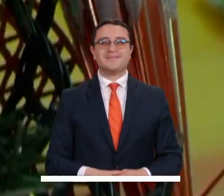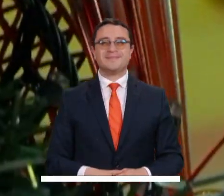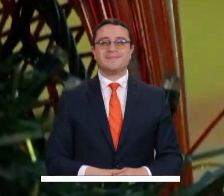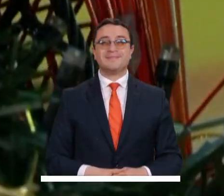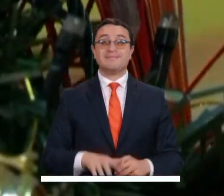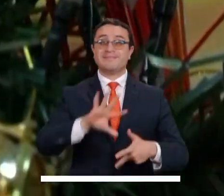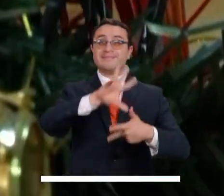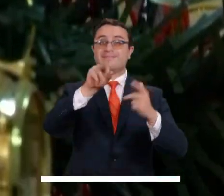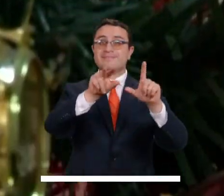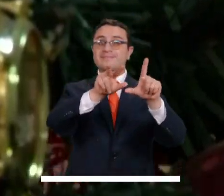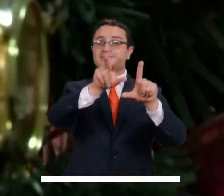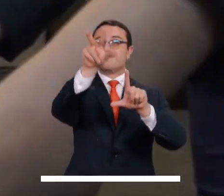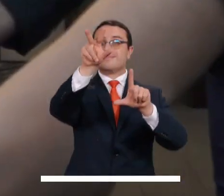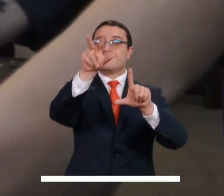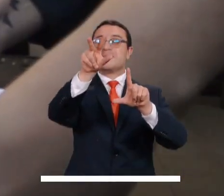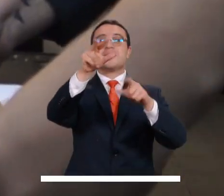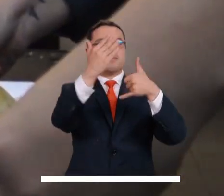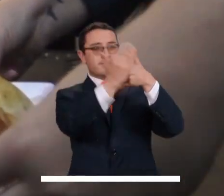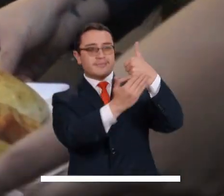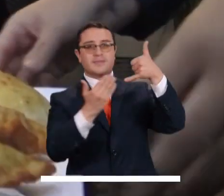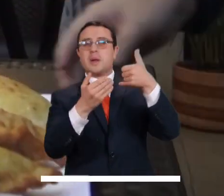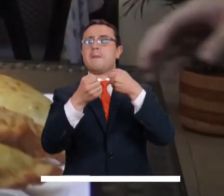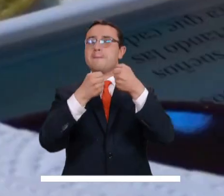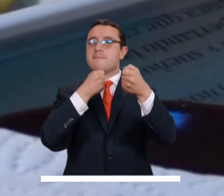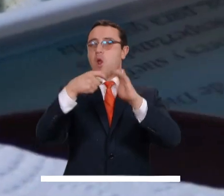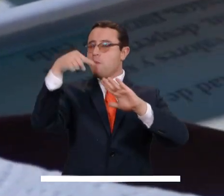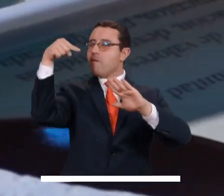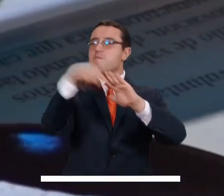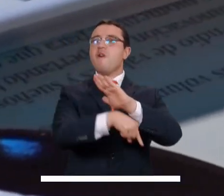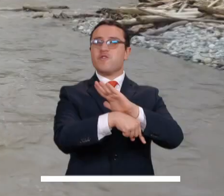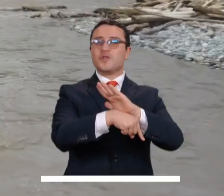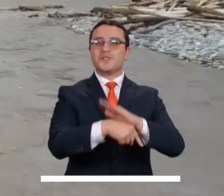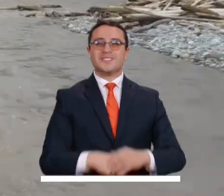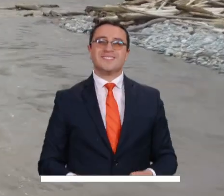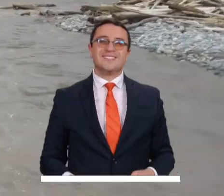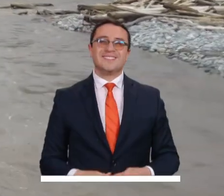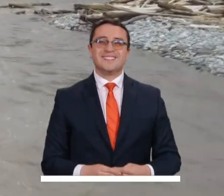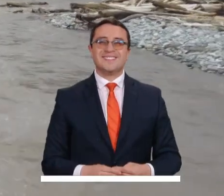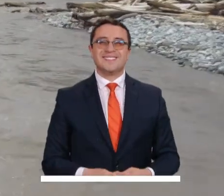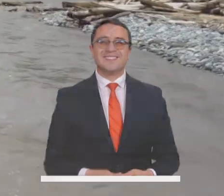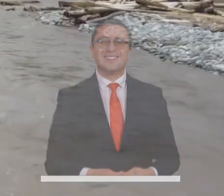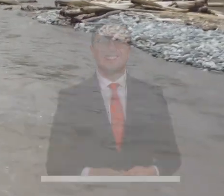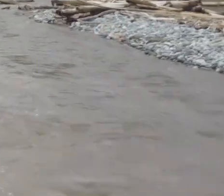Estamos en Enlace 13, periodismo a profundidad en nuestras regiones.